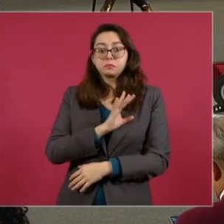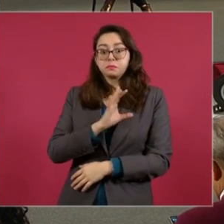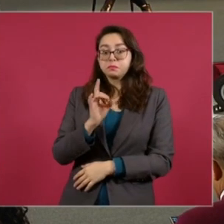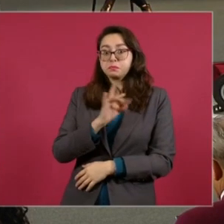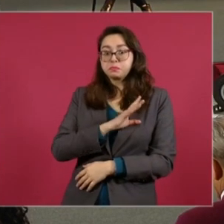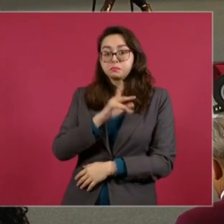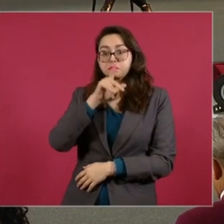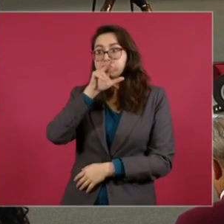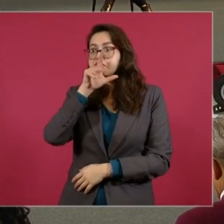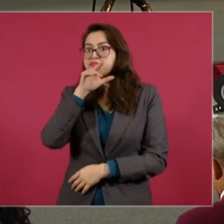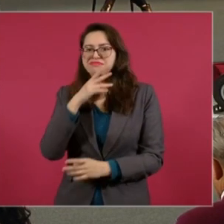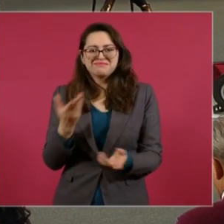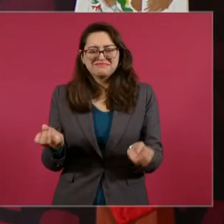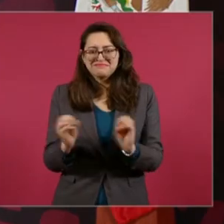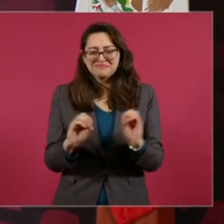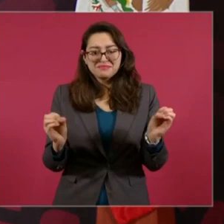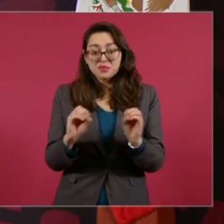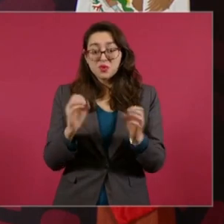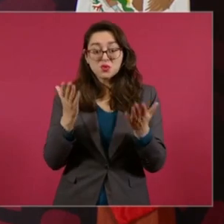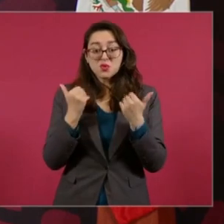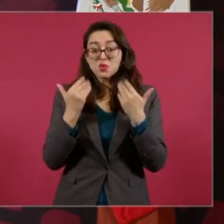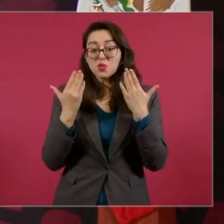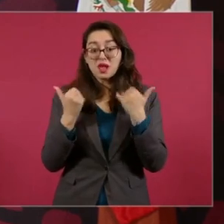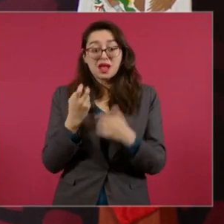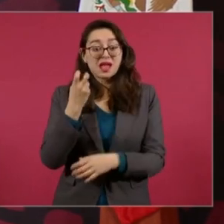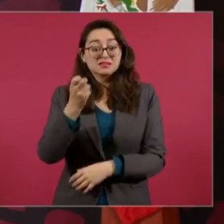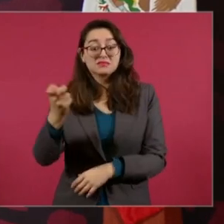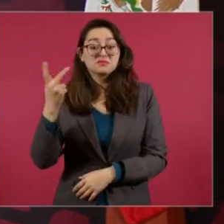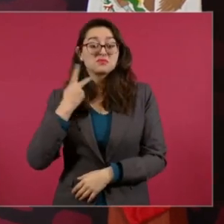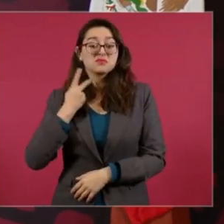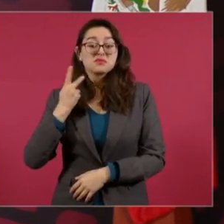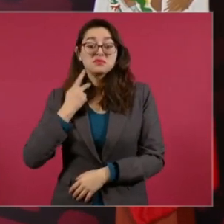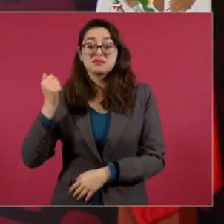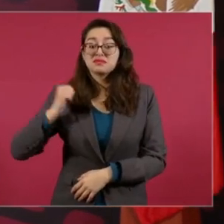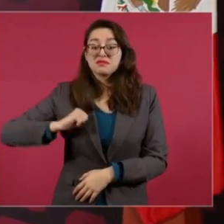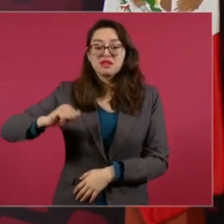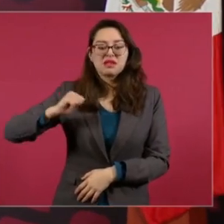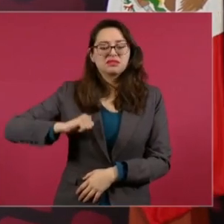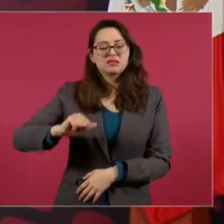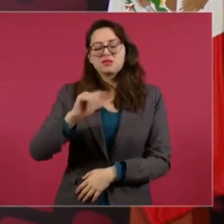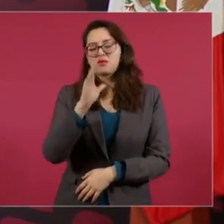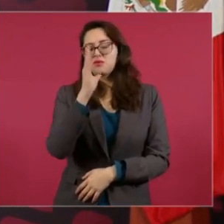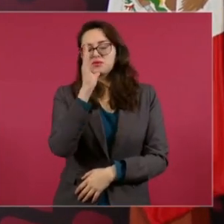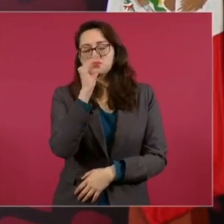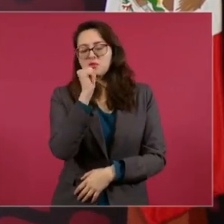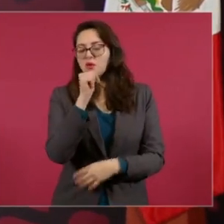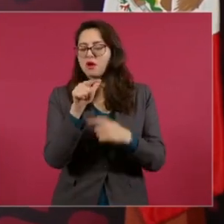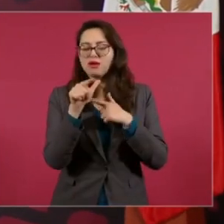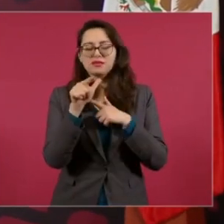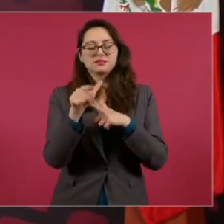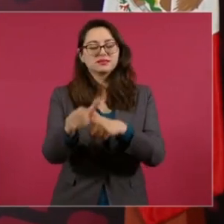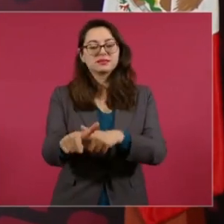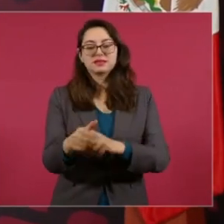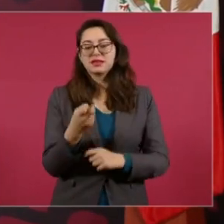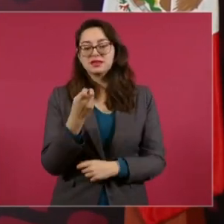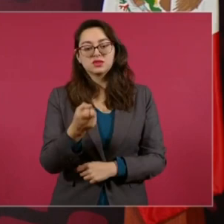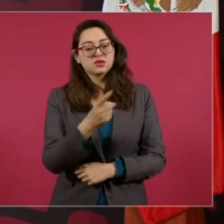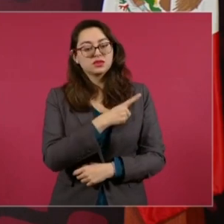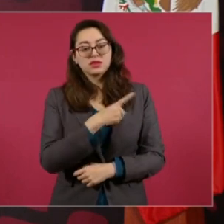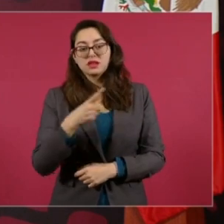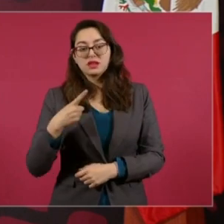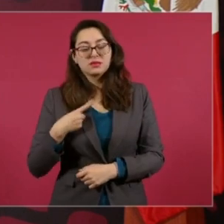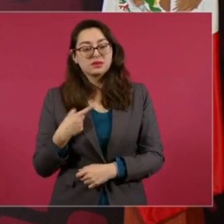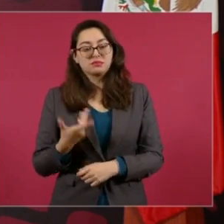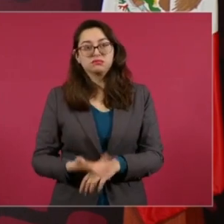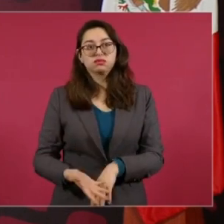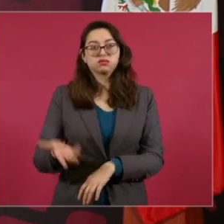Tiene que cambiar la política, ya no se puede con la política recomendada por